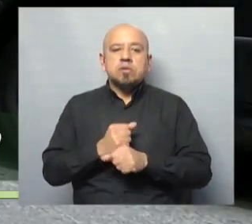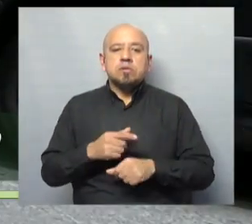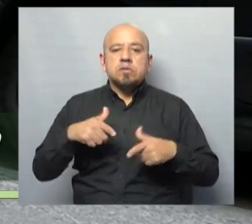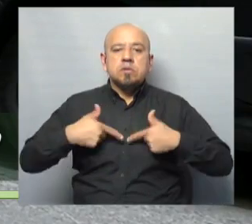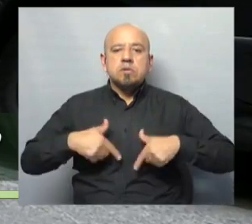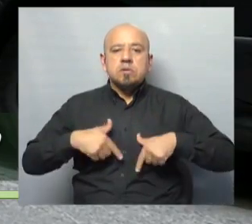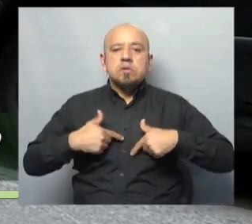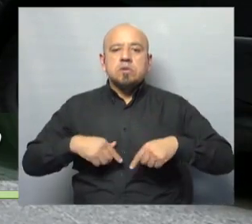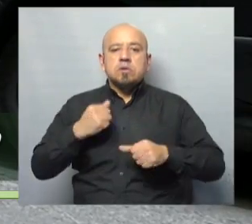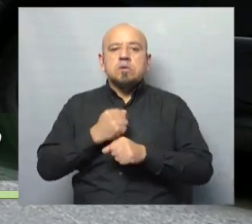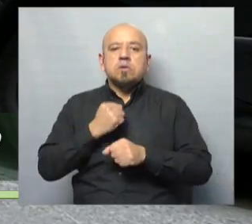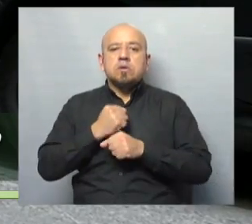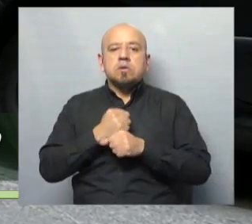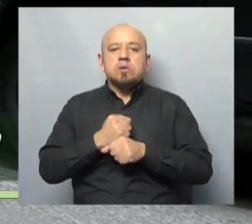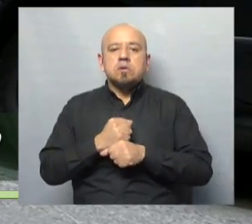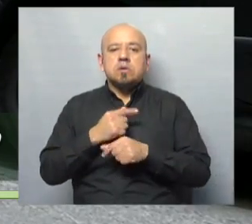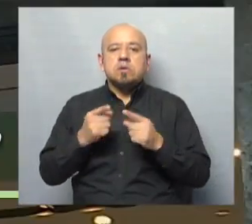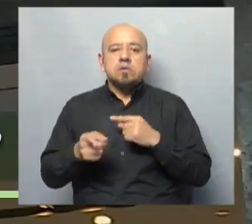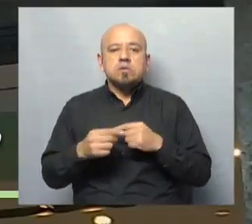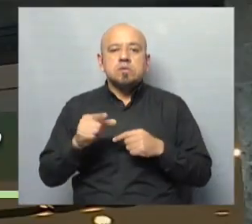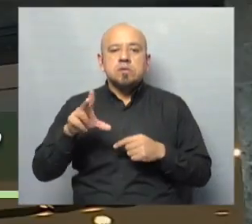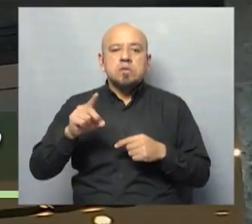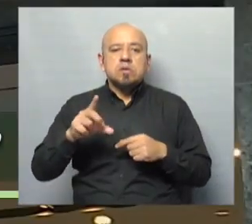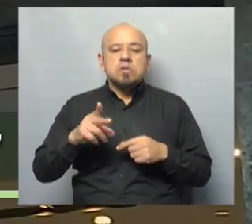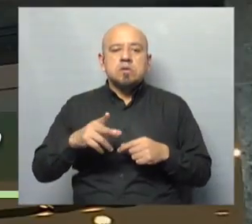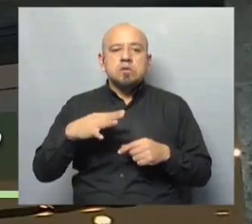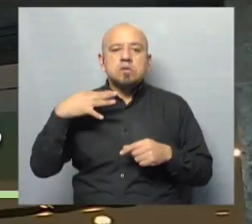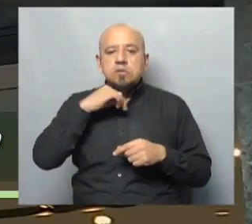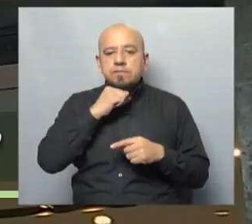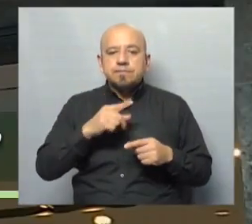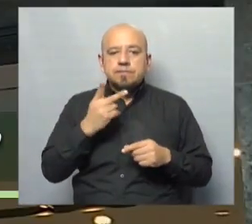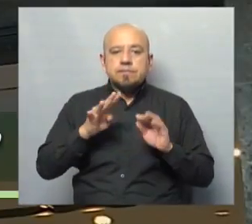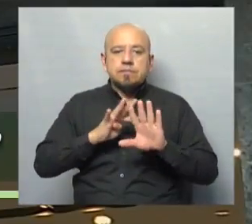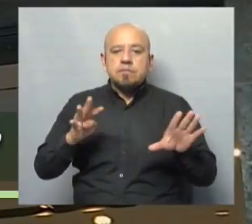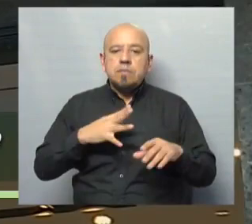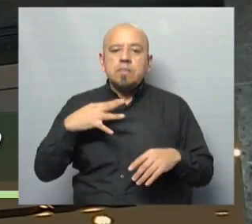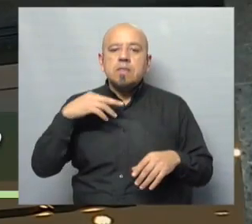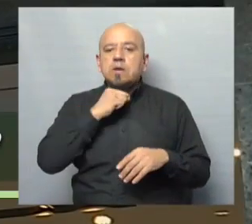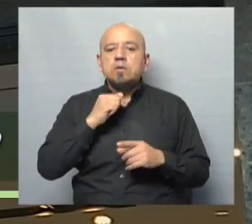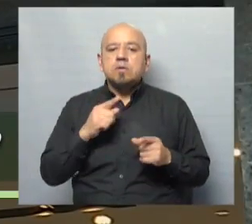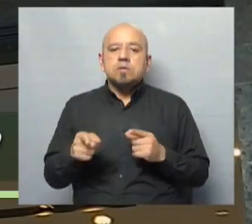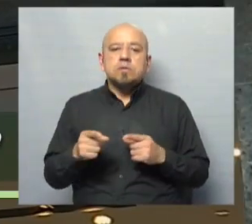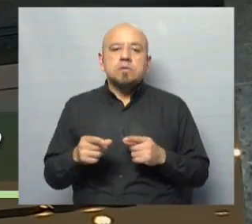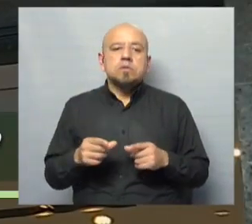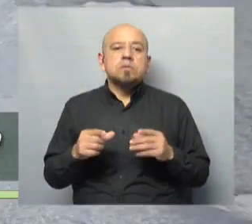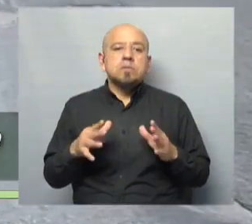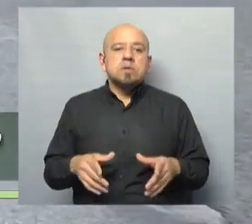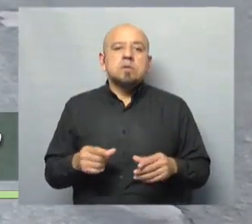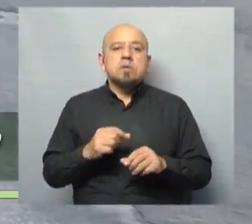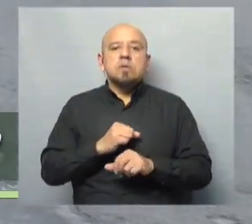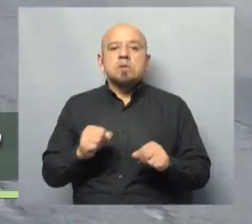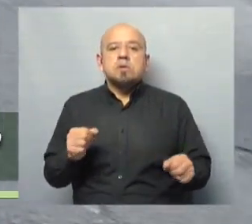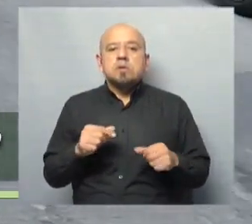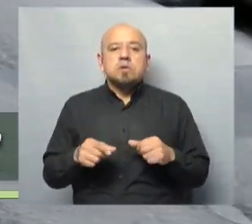misterio trabajo que duró desde el 11 desde el 12 de agosto hasta el 29 de agosto el lunes pasado para lograr intercambiar